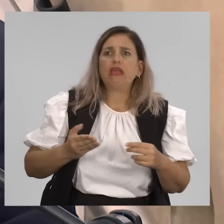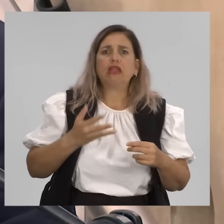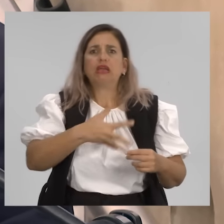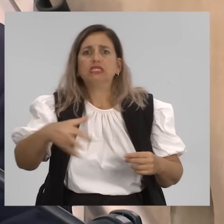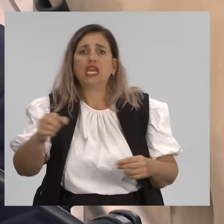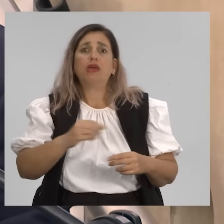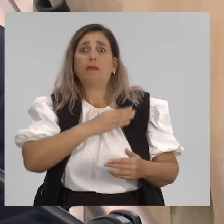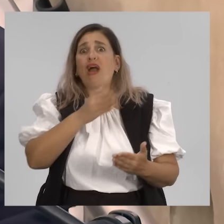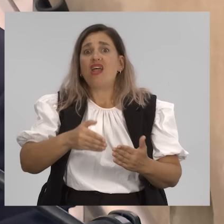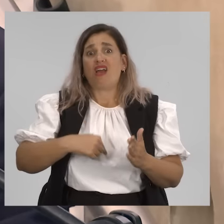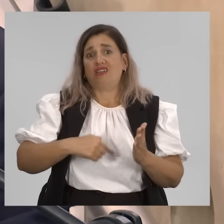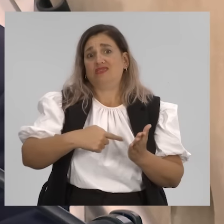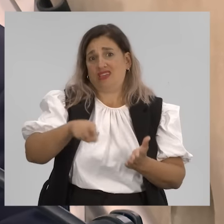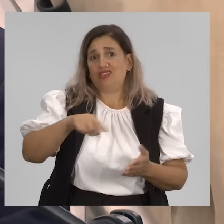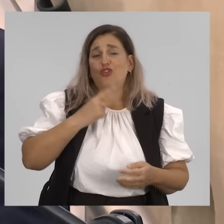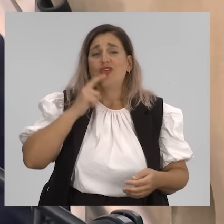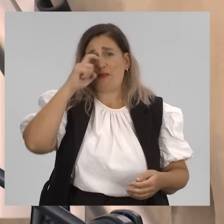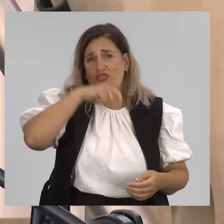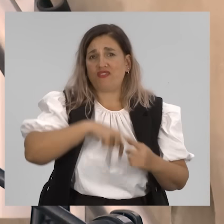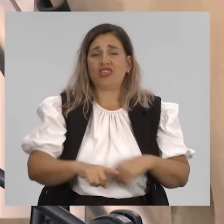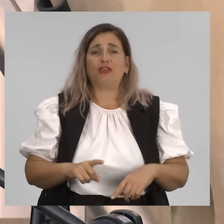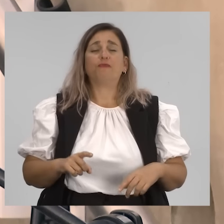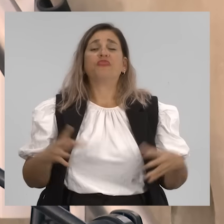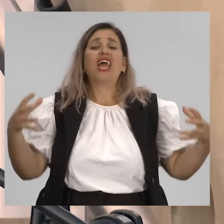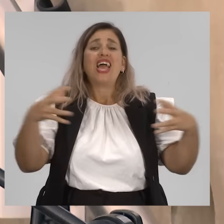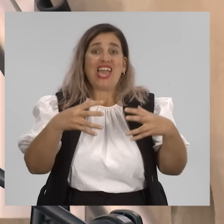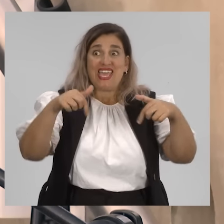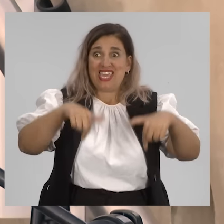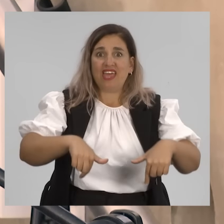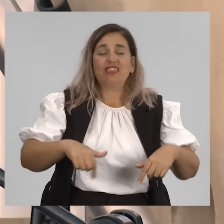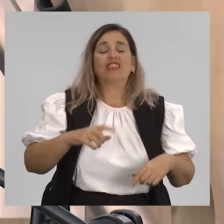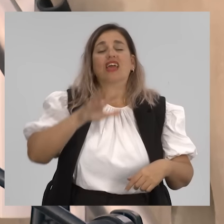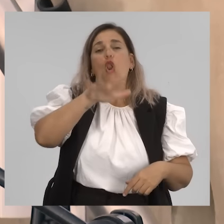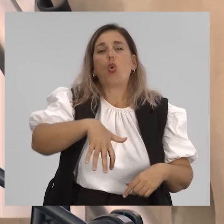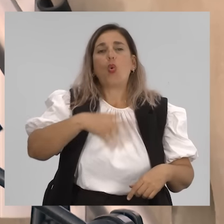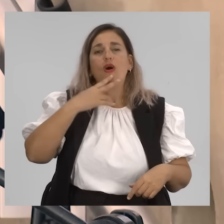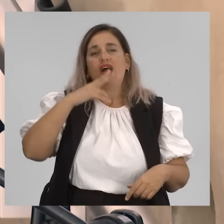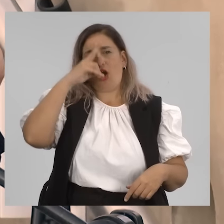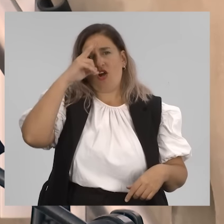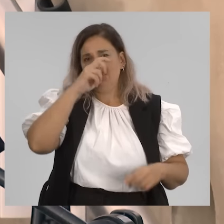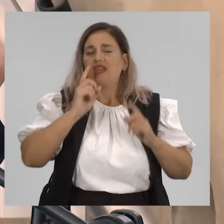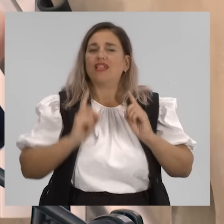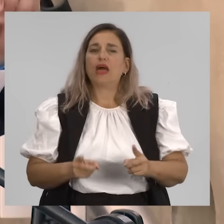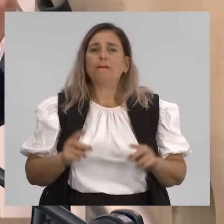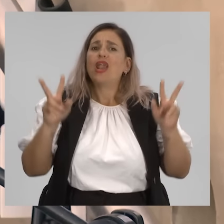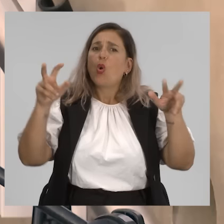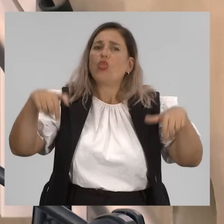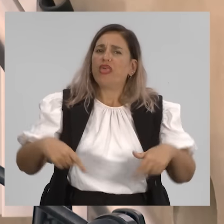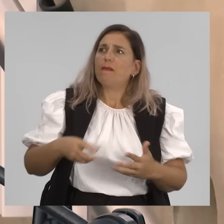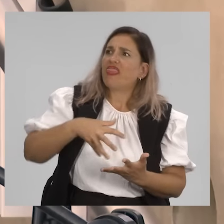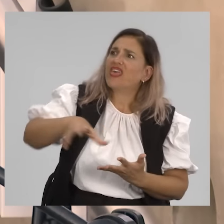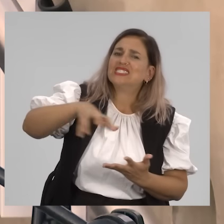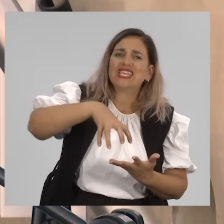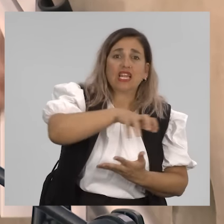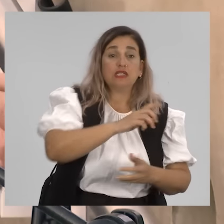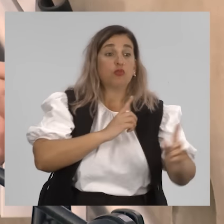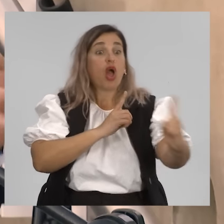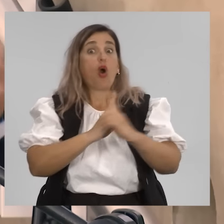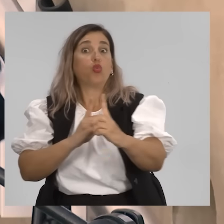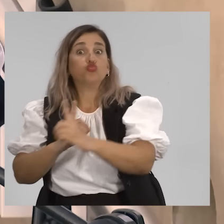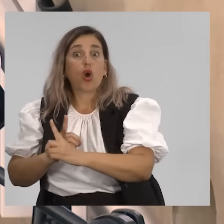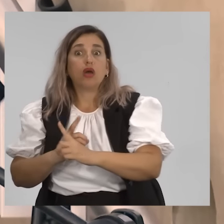centro de Montevideo. Y este centro de salud también es un tema de descentralización, porque